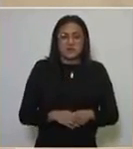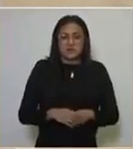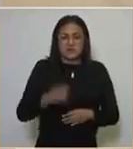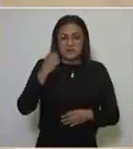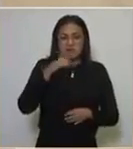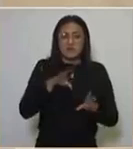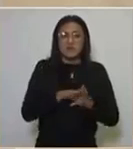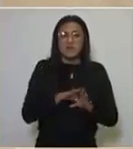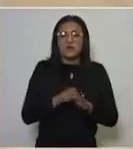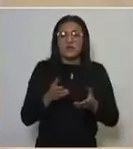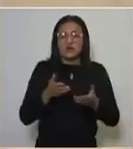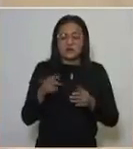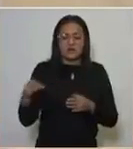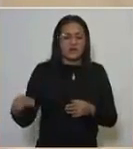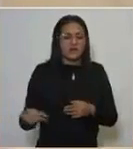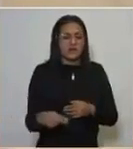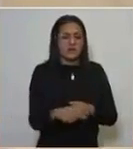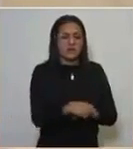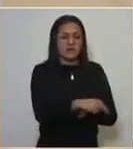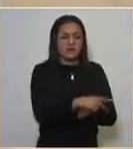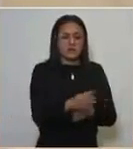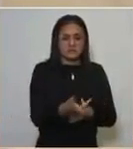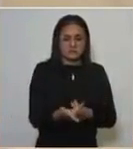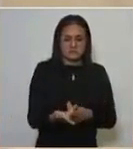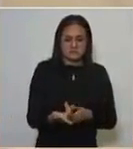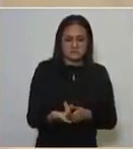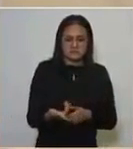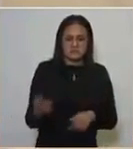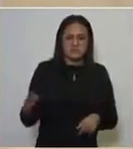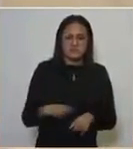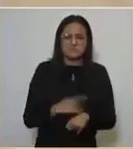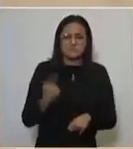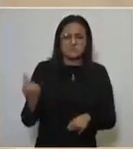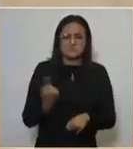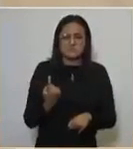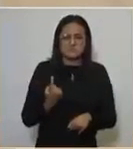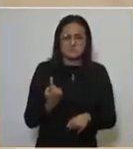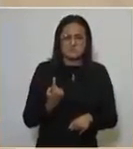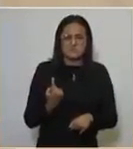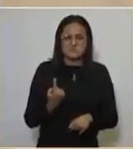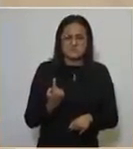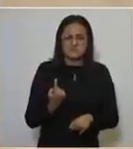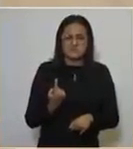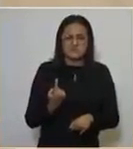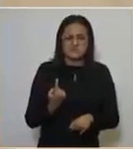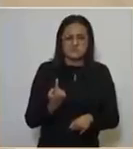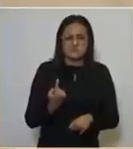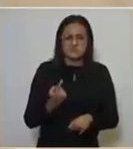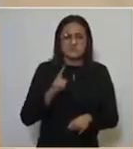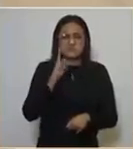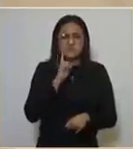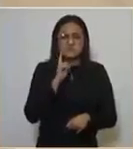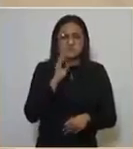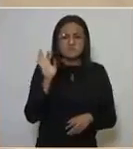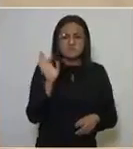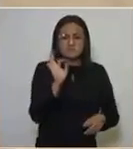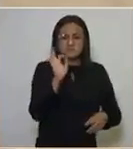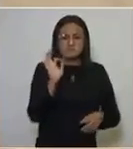para cruzar la calle, porque las quinceañeras y los